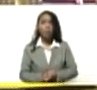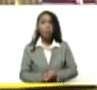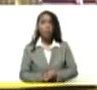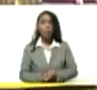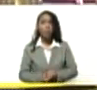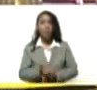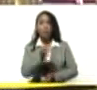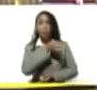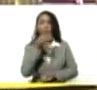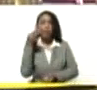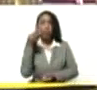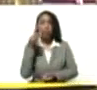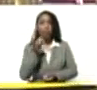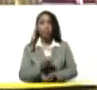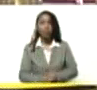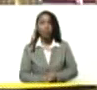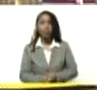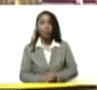Correcto.